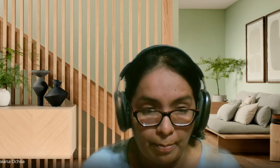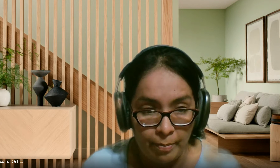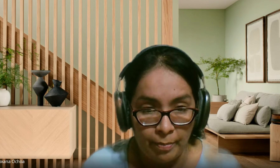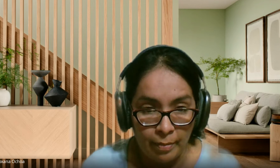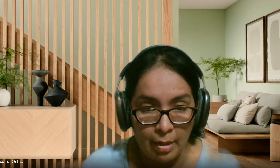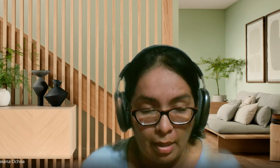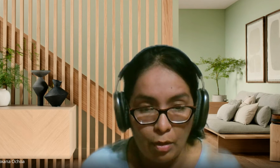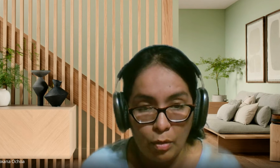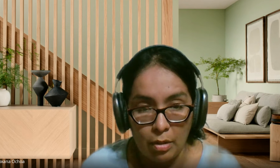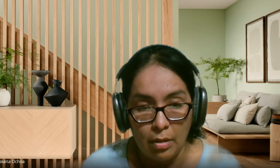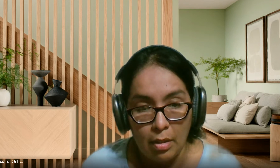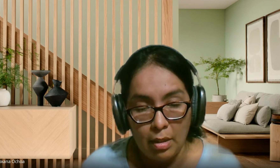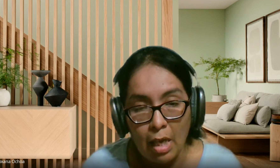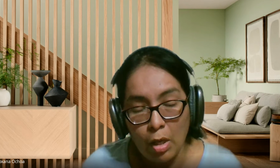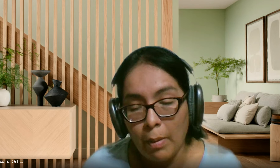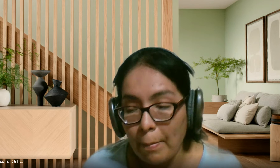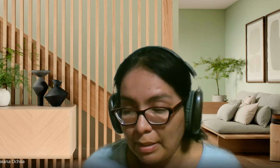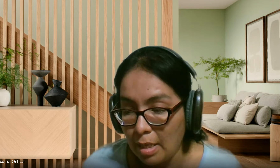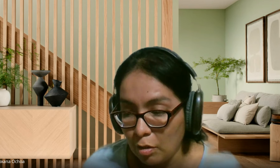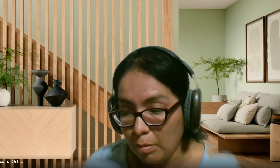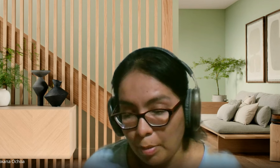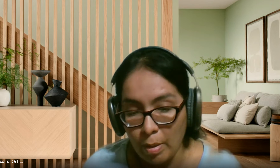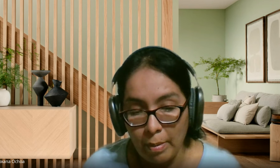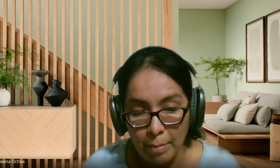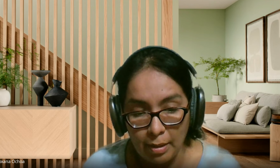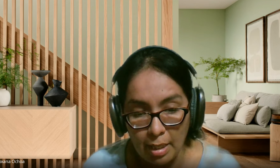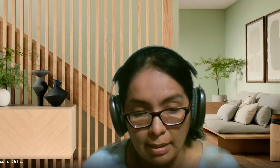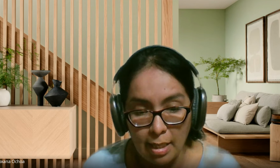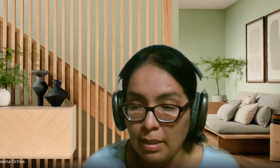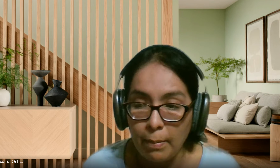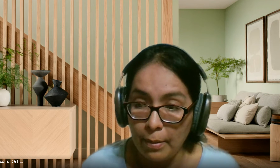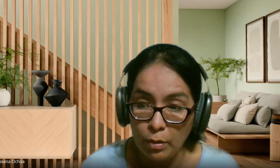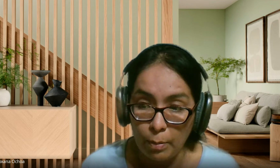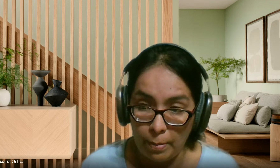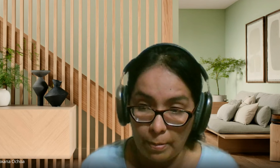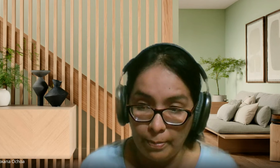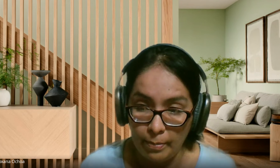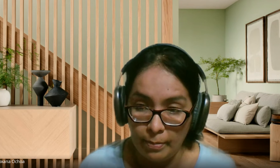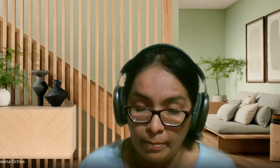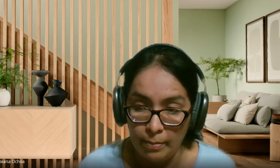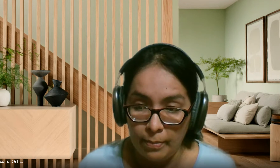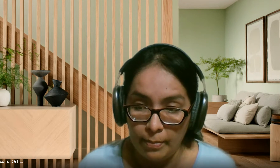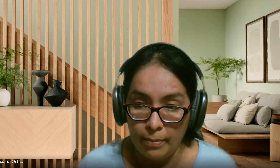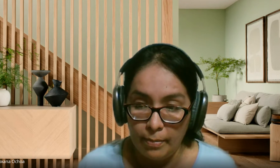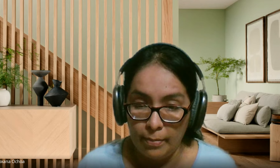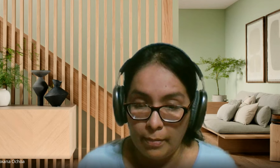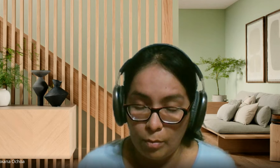movía. Entonces, ¿qué es lo que va a pasar probablemente si es que el bebé no se mueve?